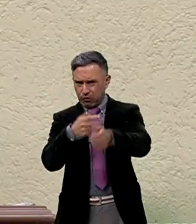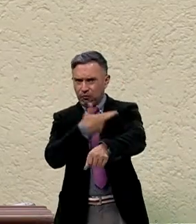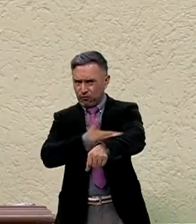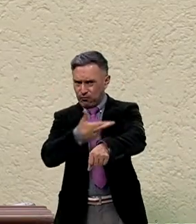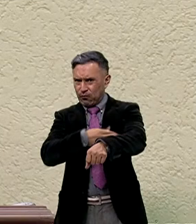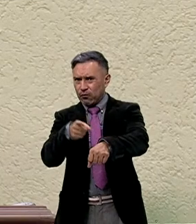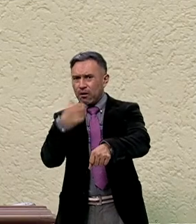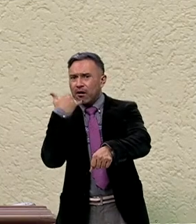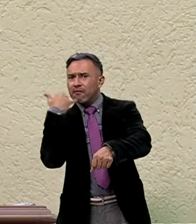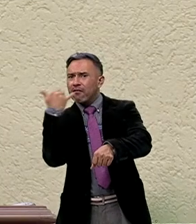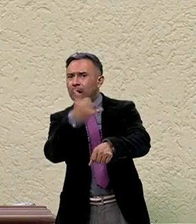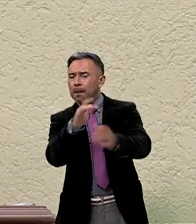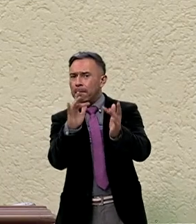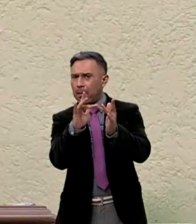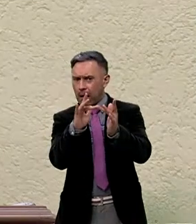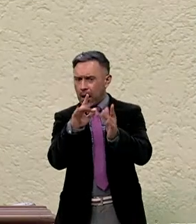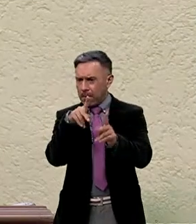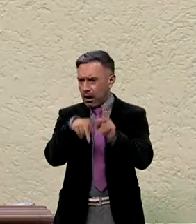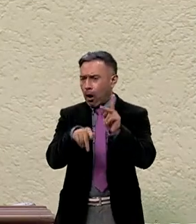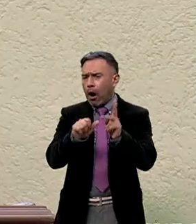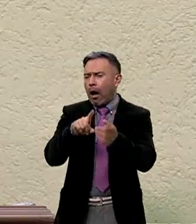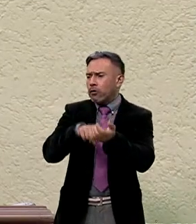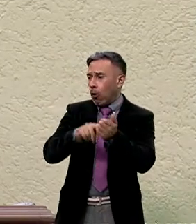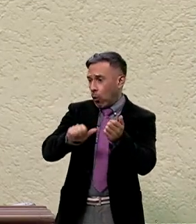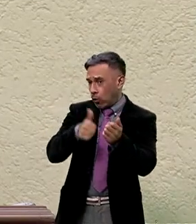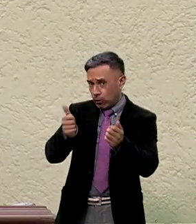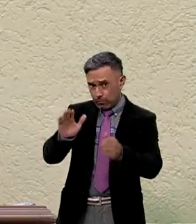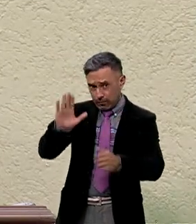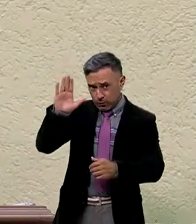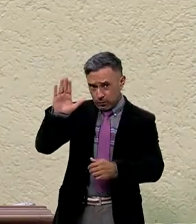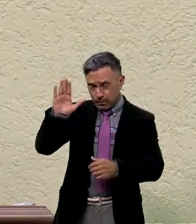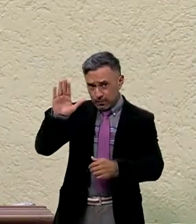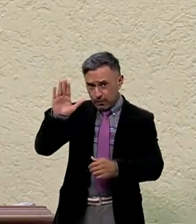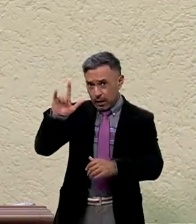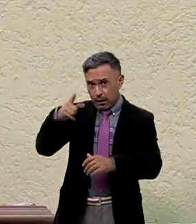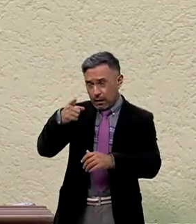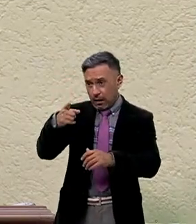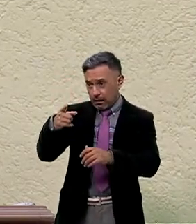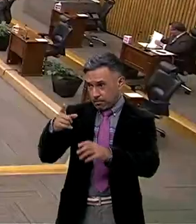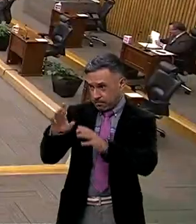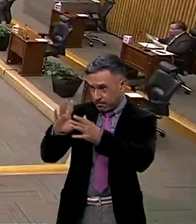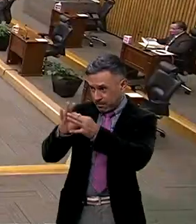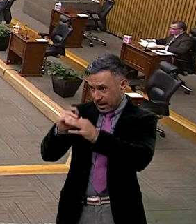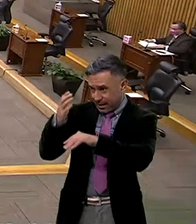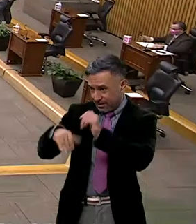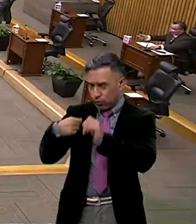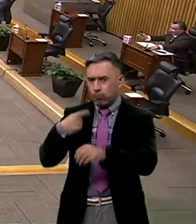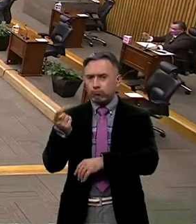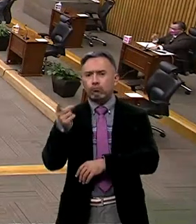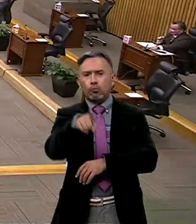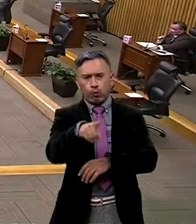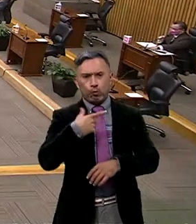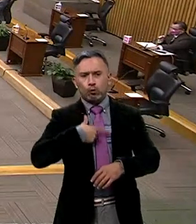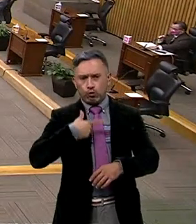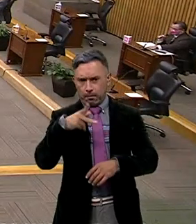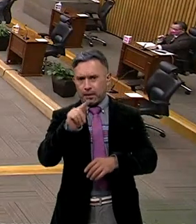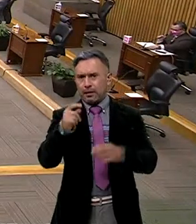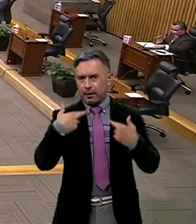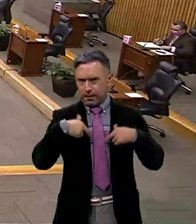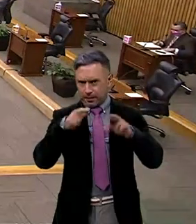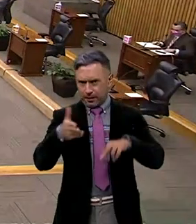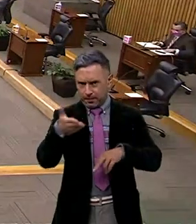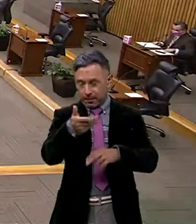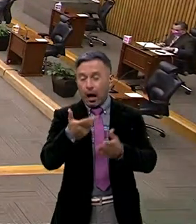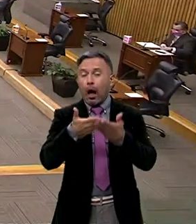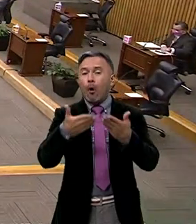y con mucho gusto vuelvo a dar la palabra represente el partido de trabajo con gusto tiene la palabra el doctor ahora fernando